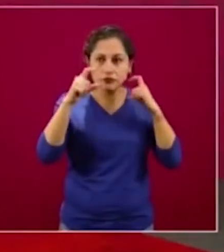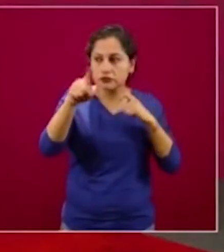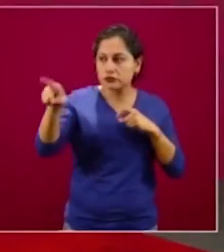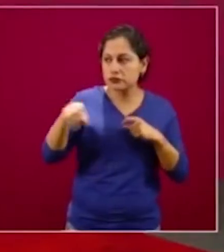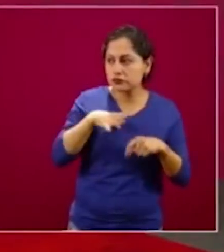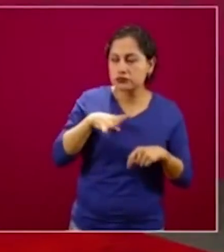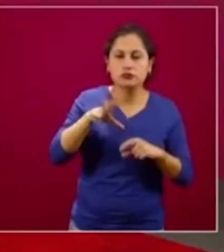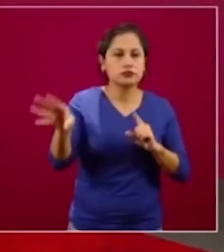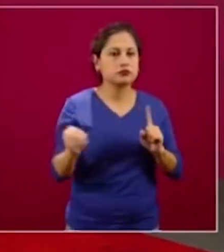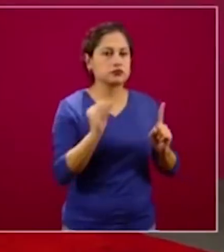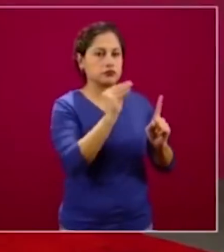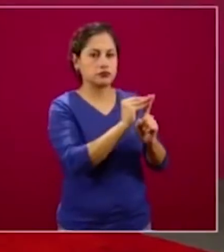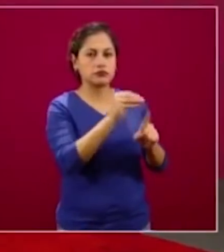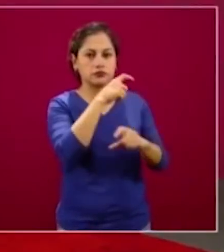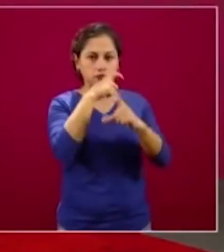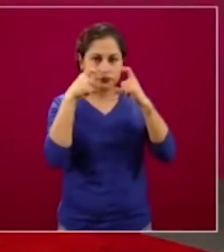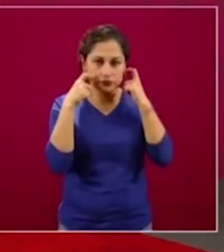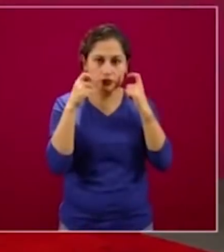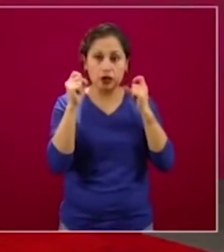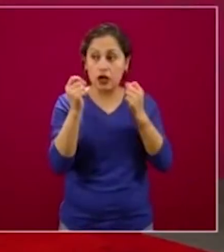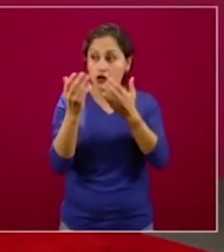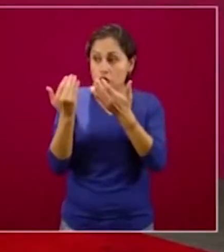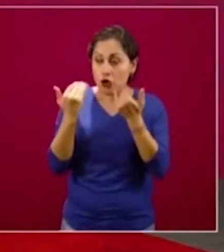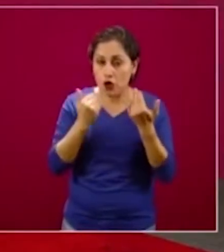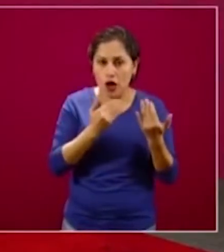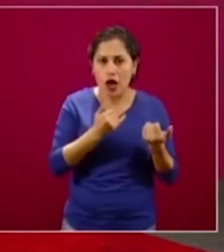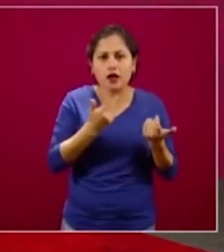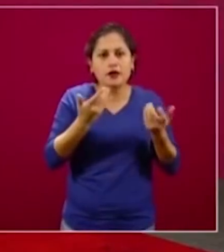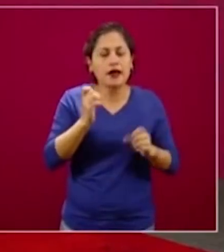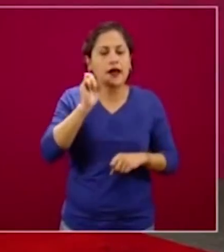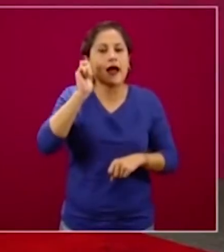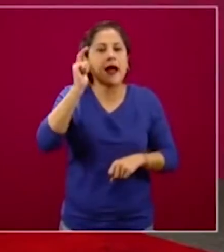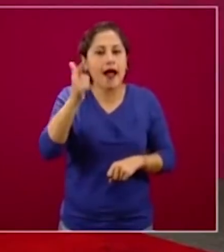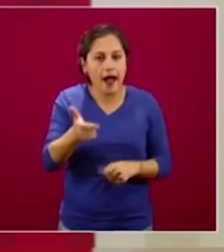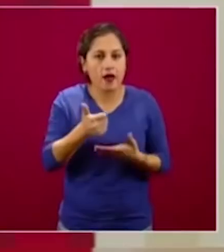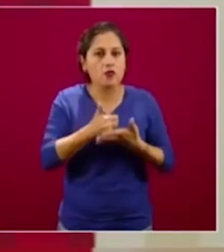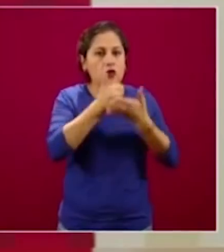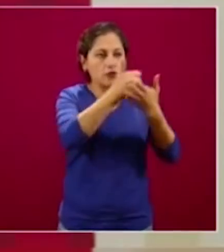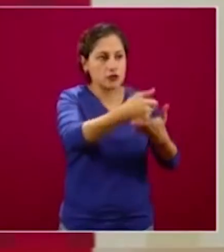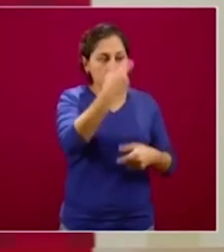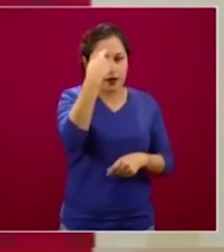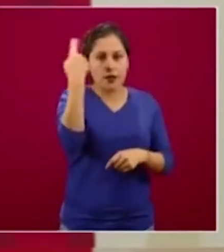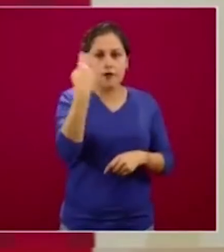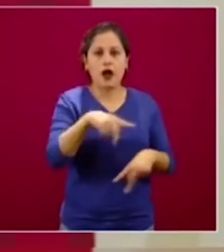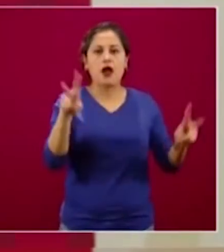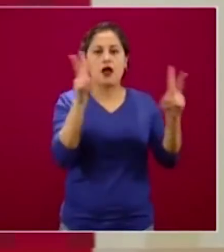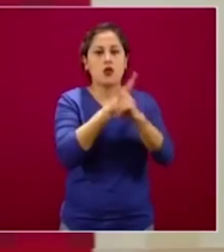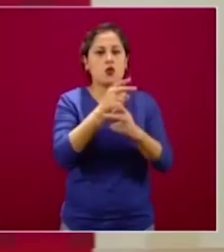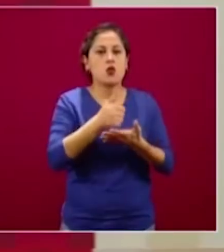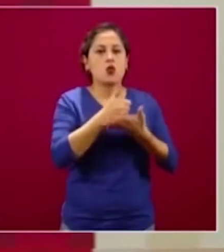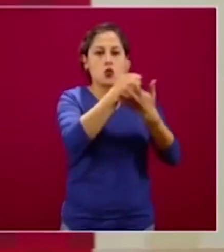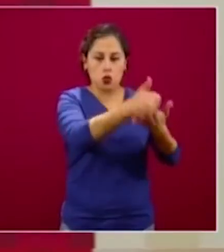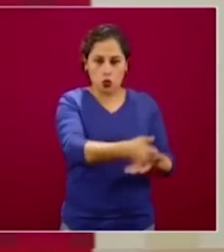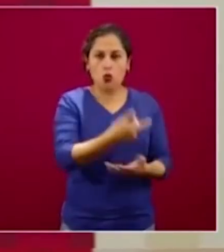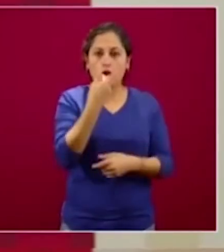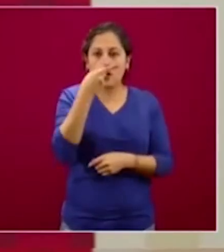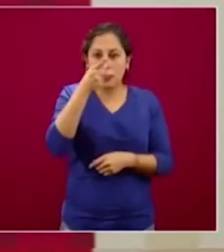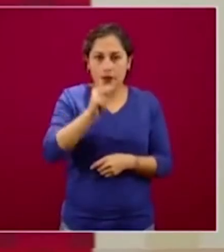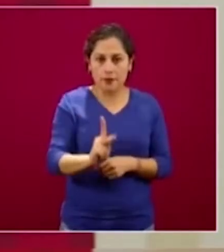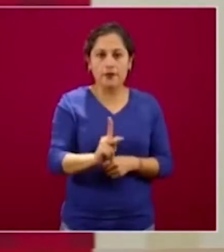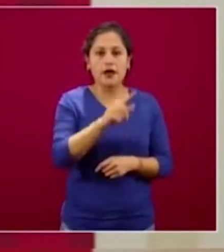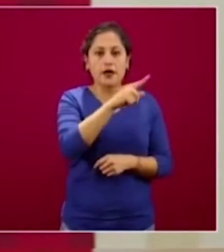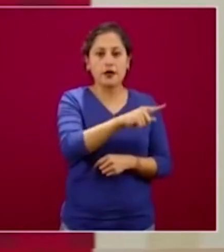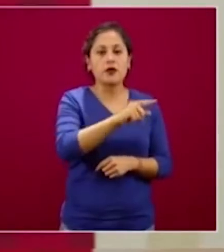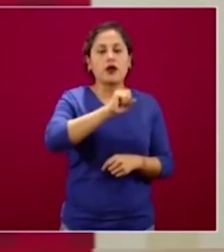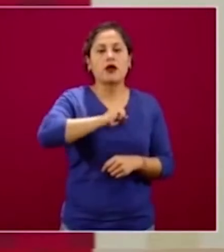disponible, allegarle algún material que le permita respirar, desde luego, pero que le impida que se proyecte